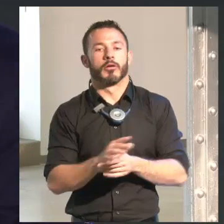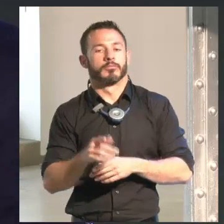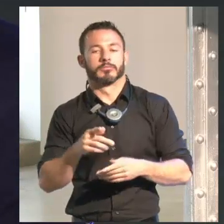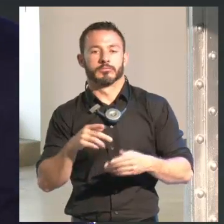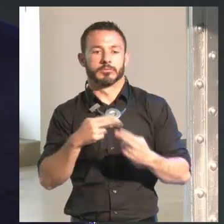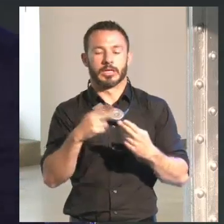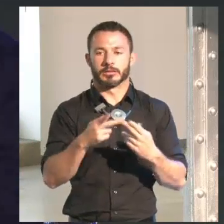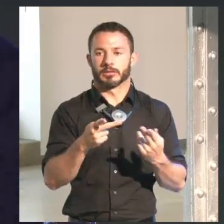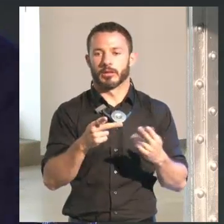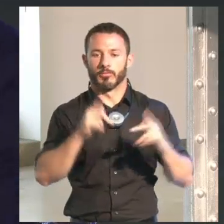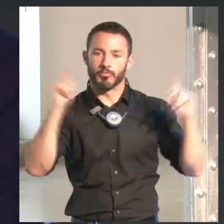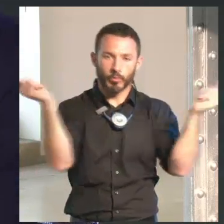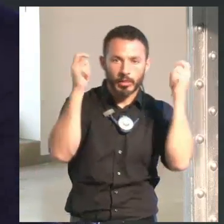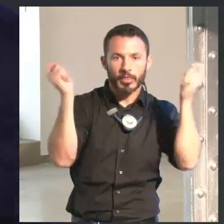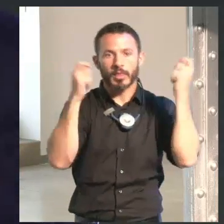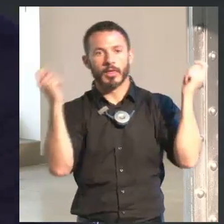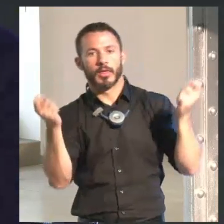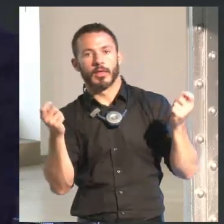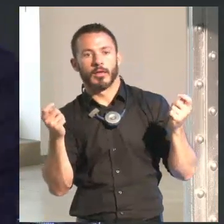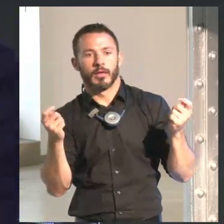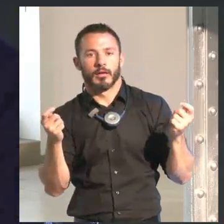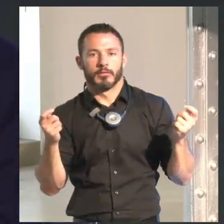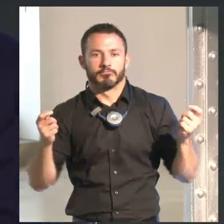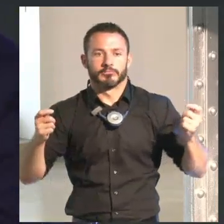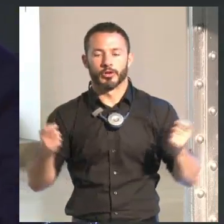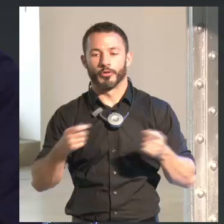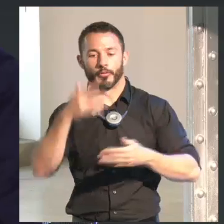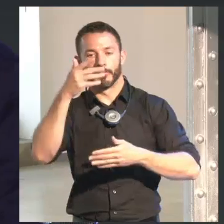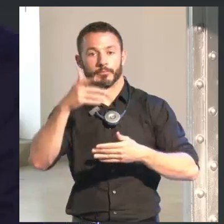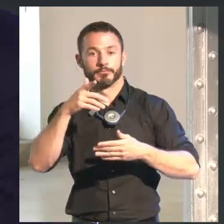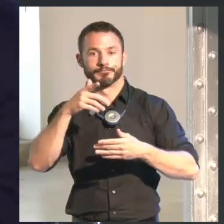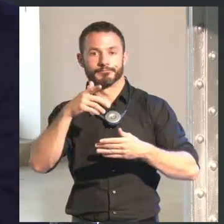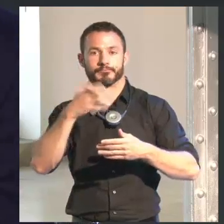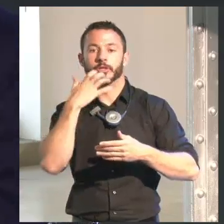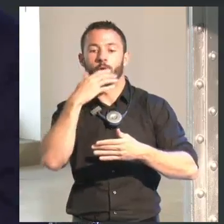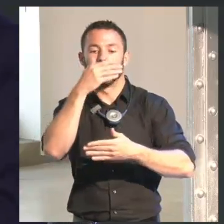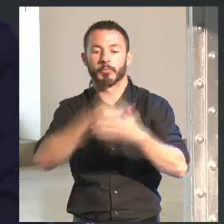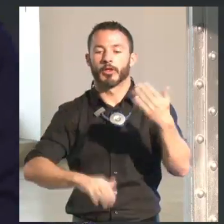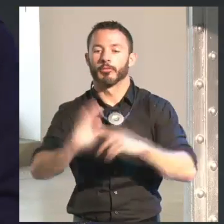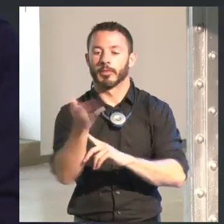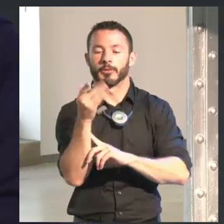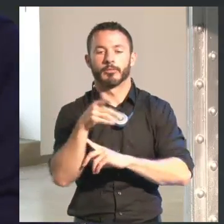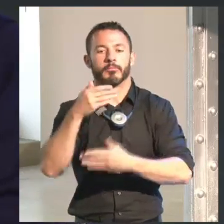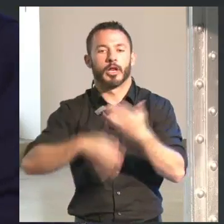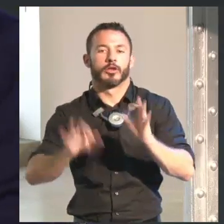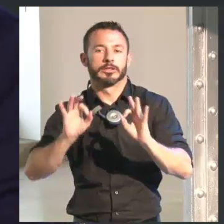mí para que leyera, no todos los periódicos, el periódico que paga la empresa, que, bueno, yo estaría